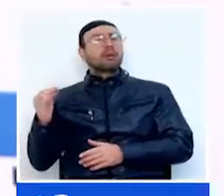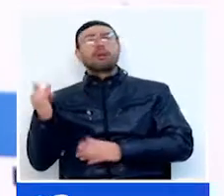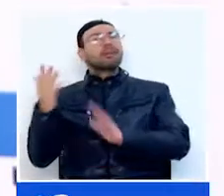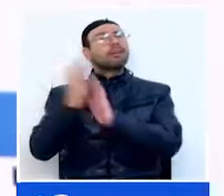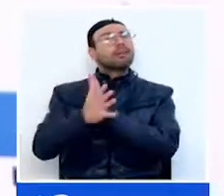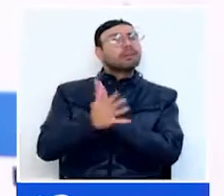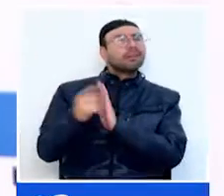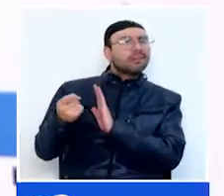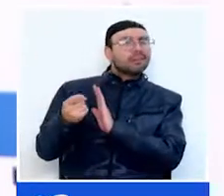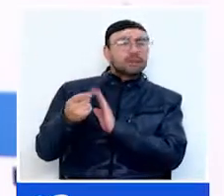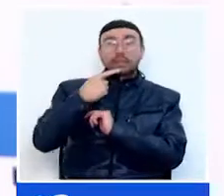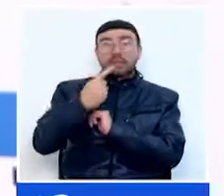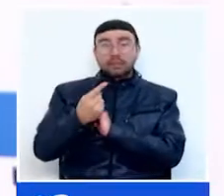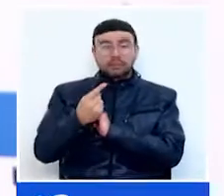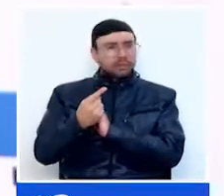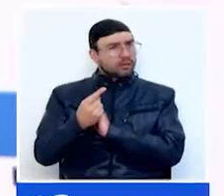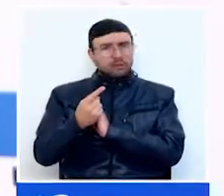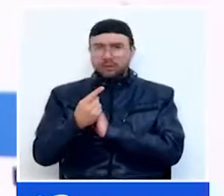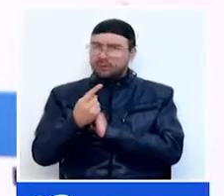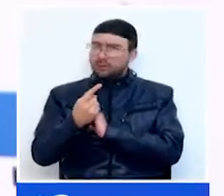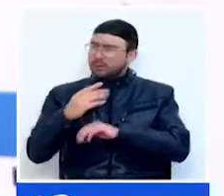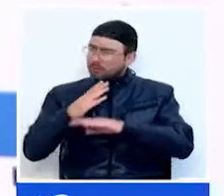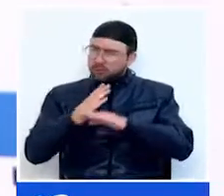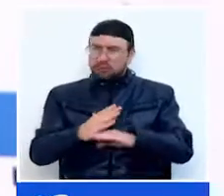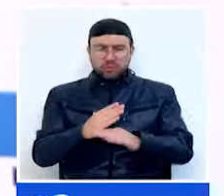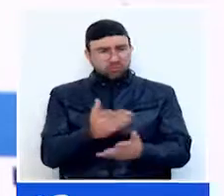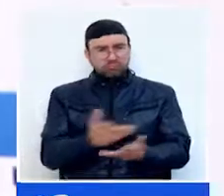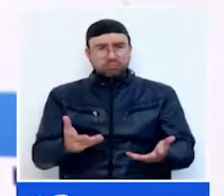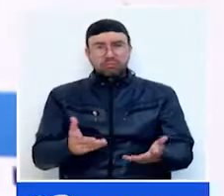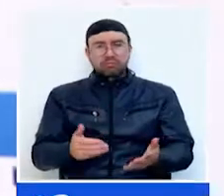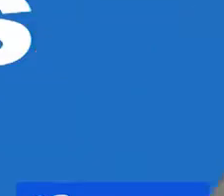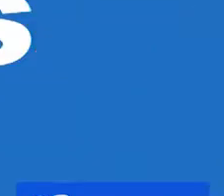se refirió al tema y rechazó todo lo sucedido.